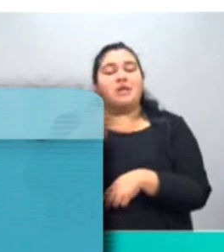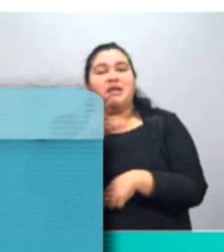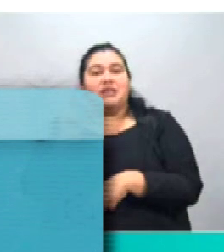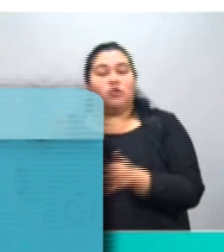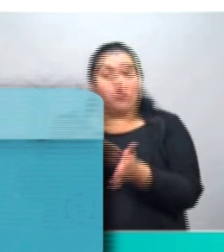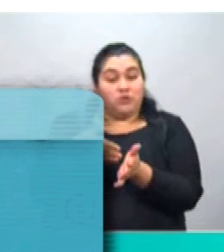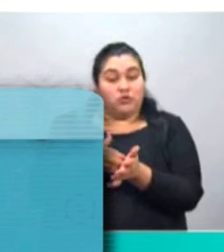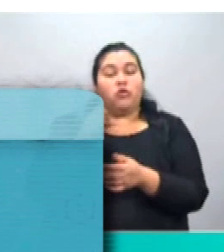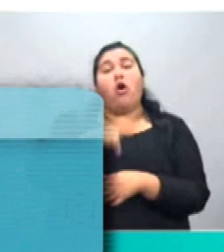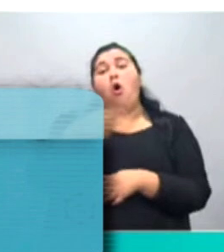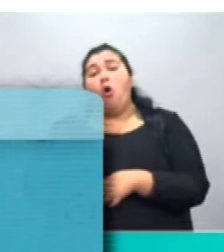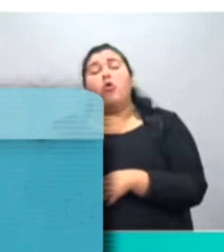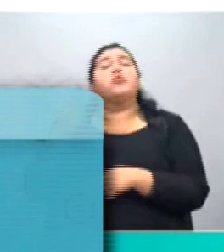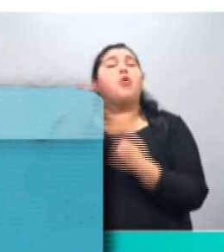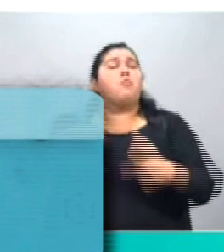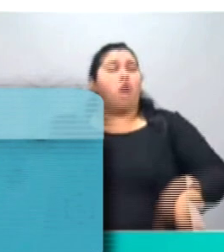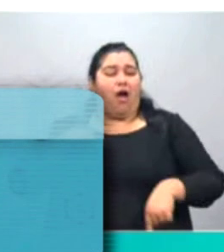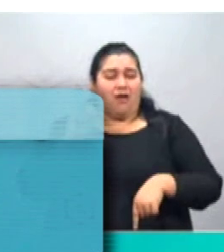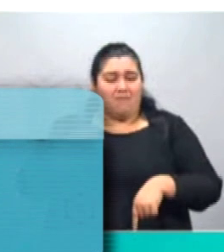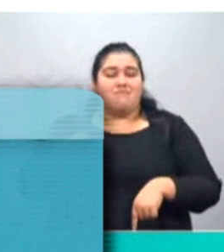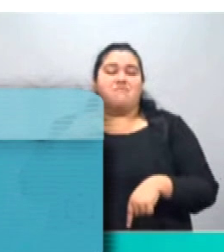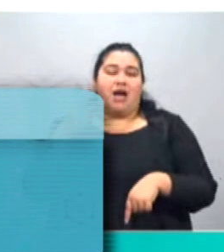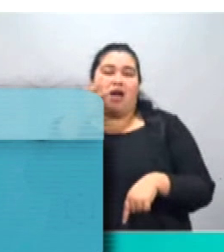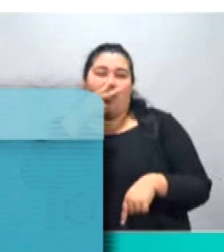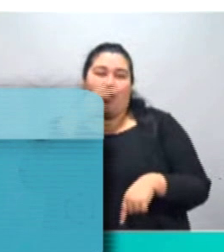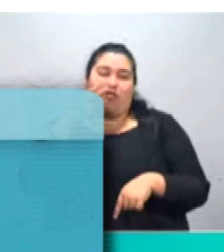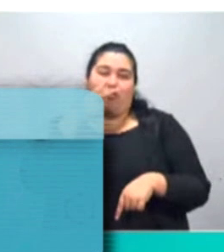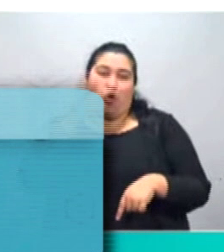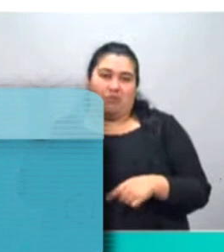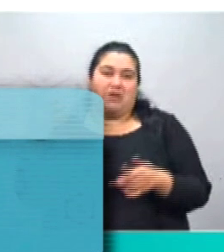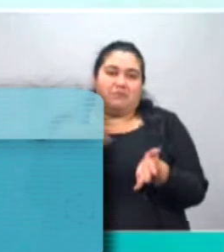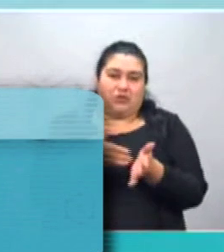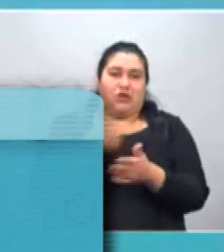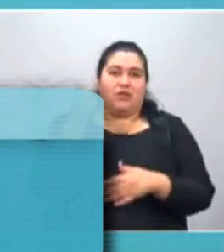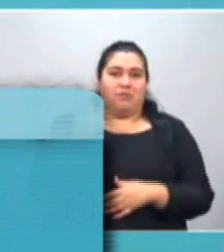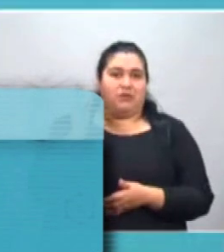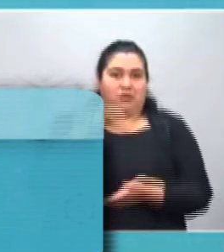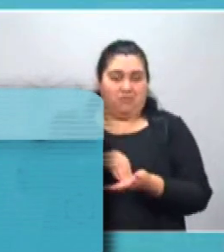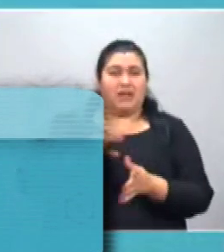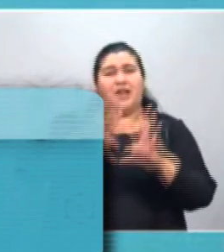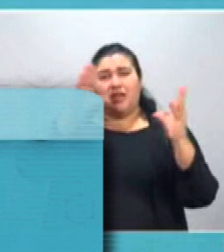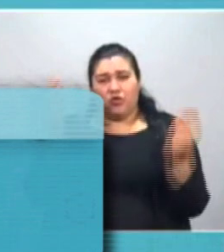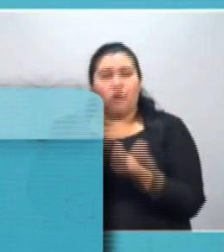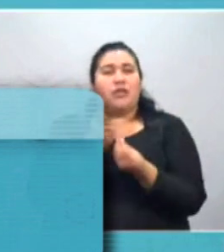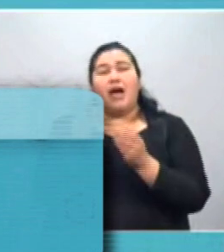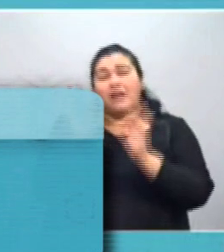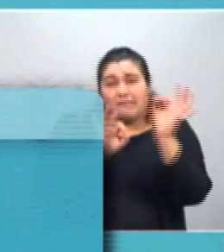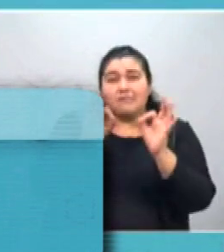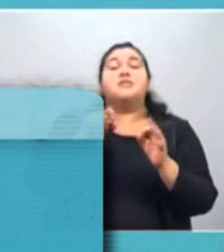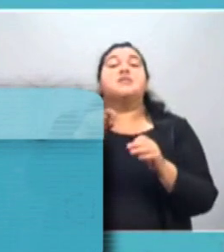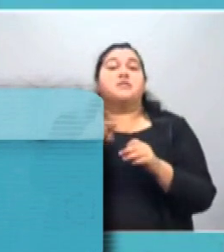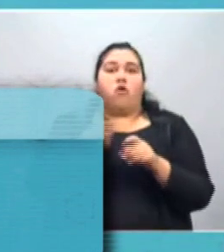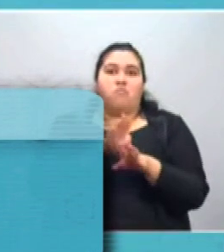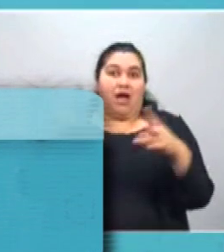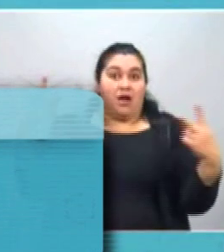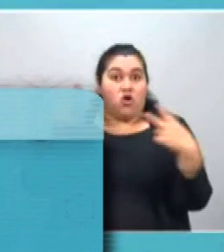programas menores de menos de 300 millones de pesos, que en total suman 2.000 millones de pesos. En total, la deuda estimada por la discontinuidad de